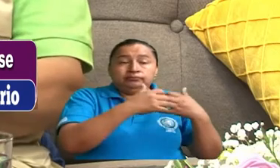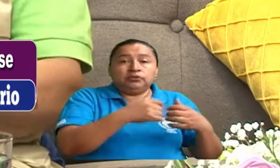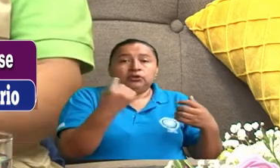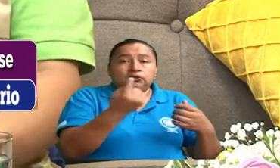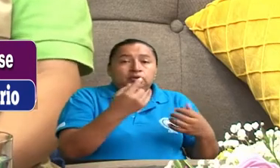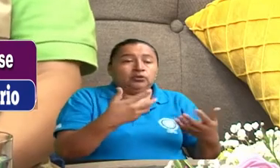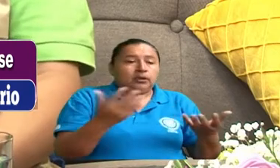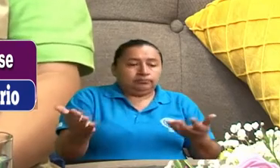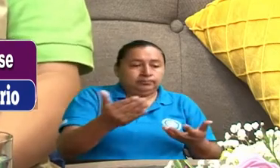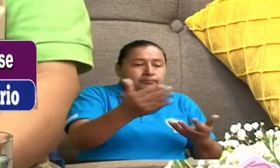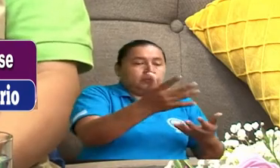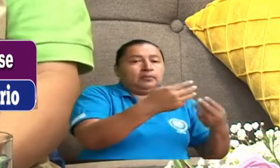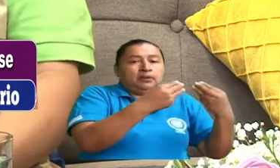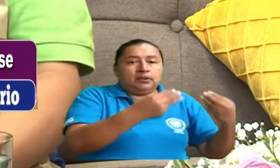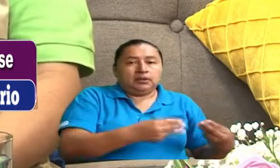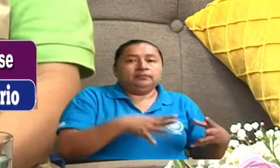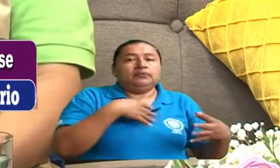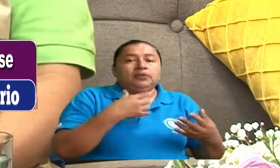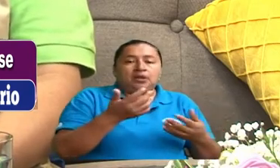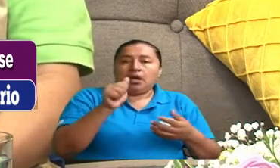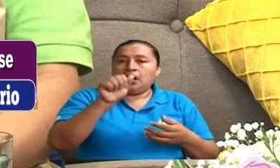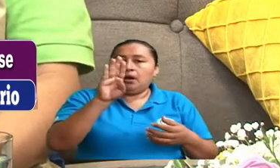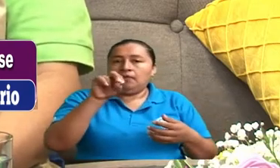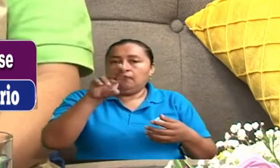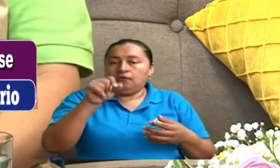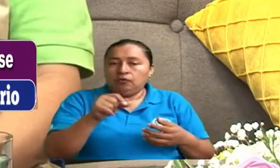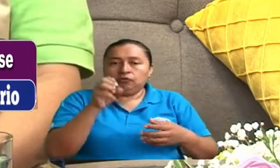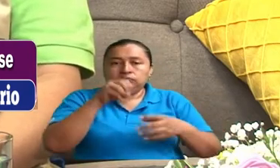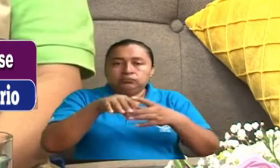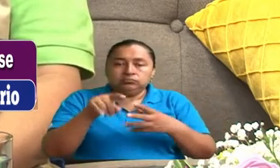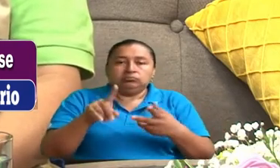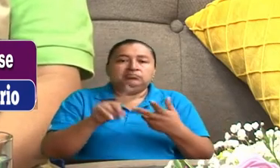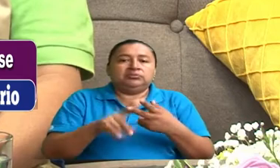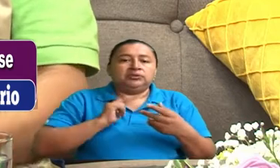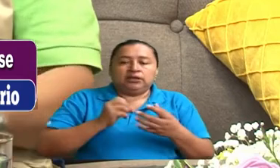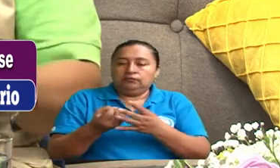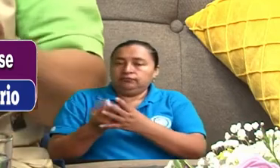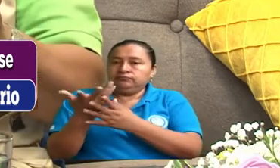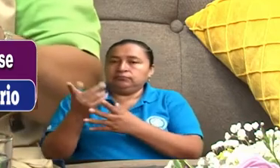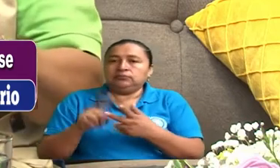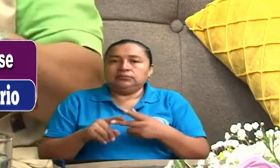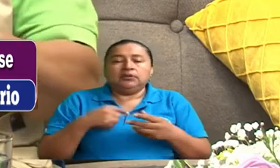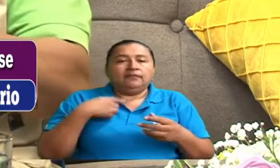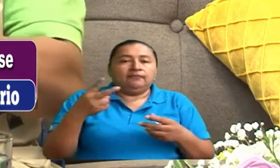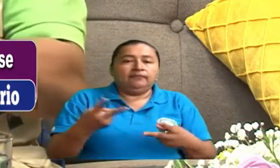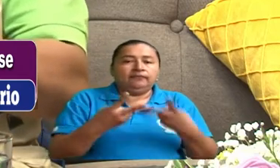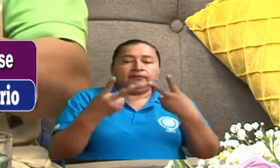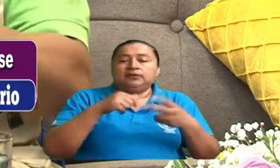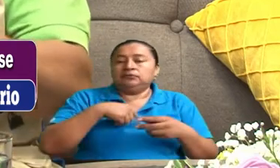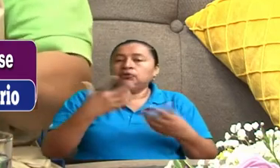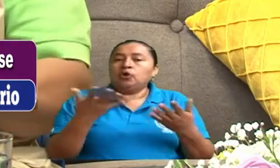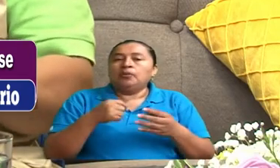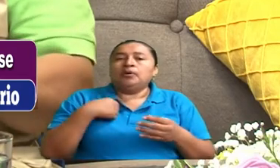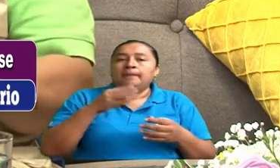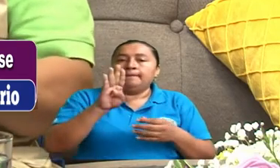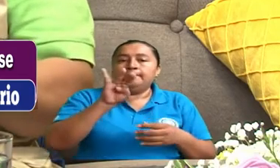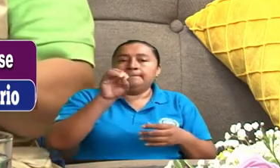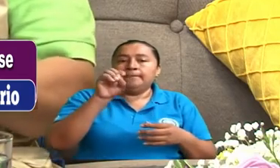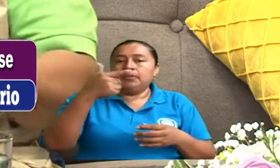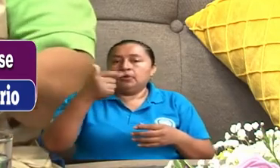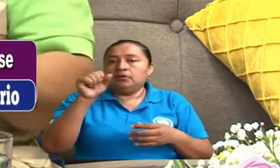el material, están haciendo abono orgánico, tienen hortalizas, ¿verdad? Se está buscando la vía de la recuperación del biogás.